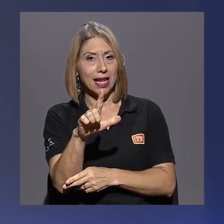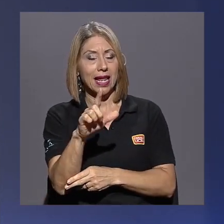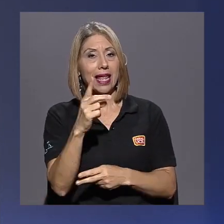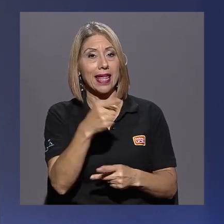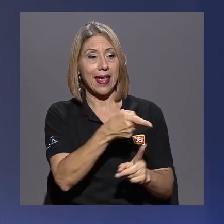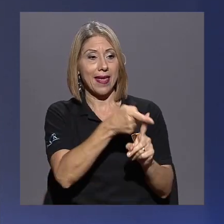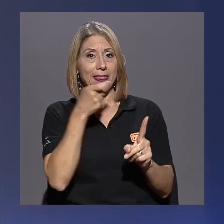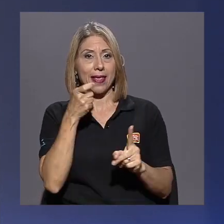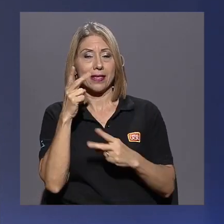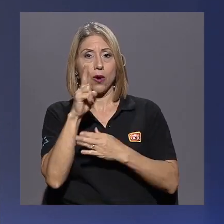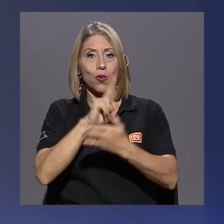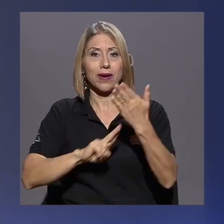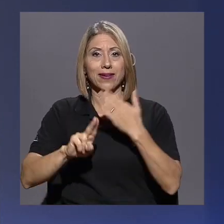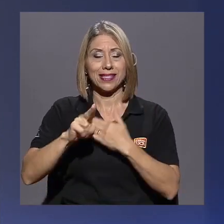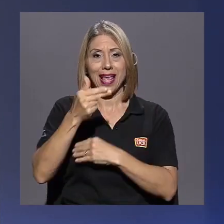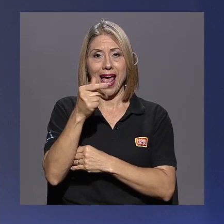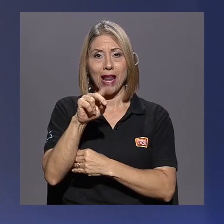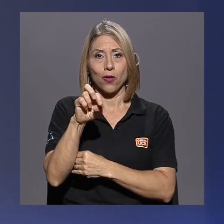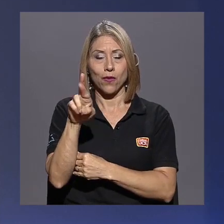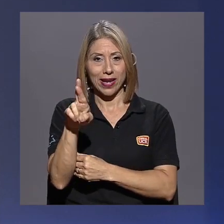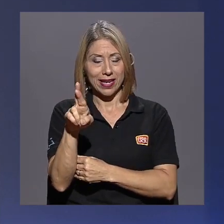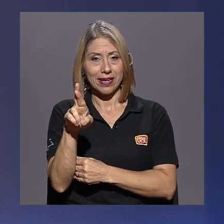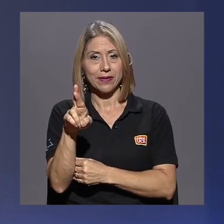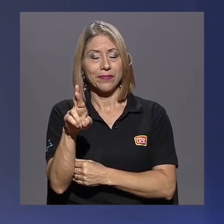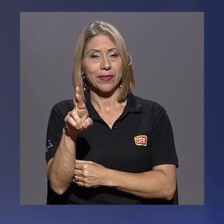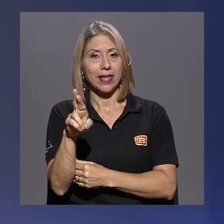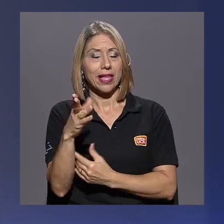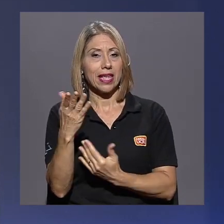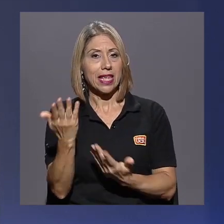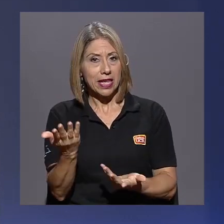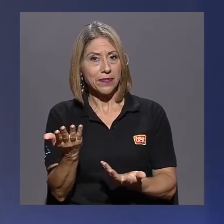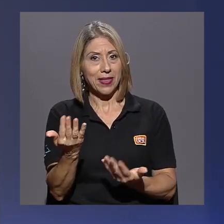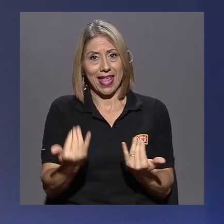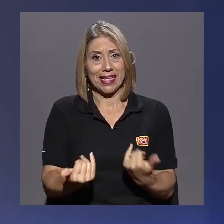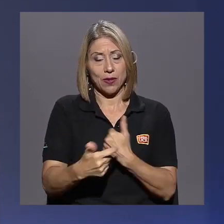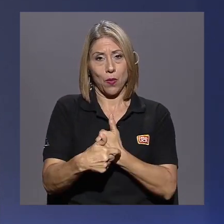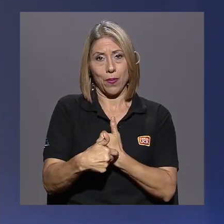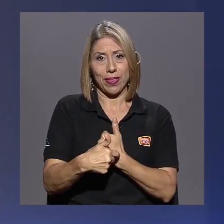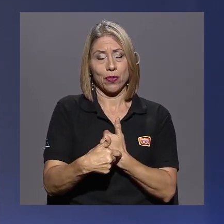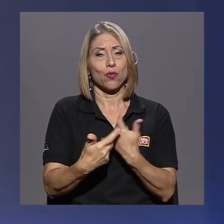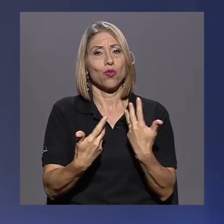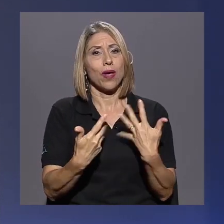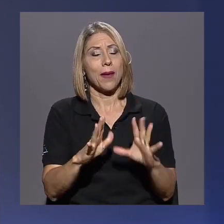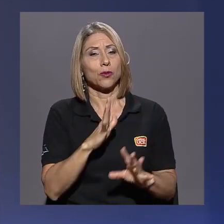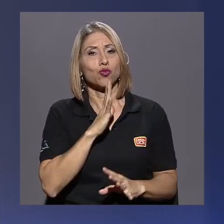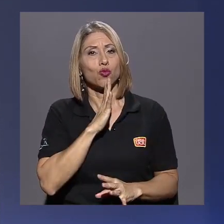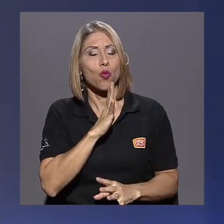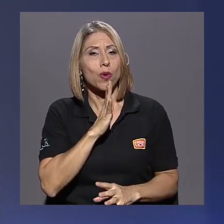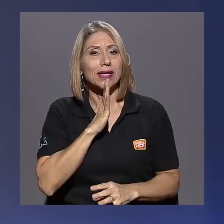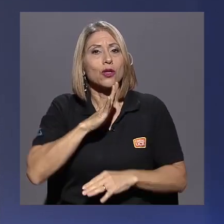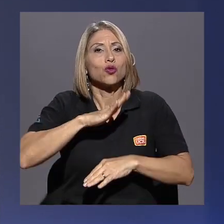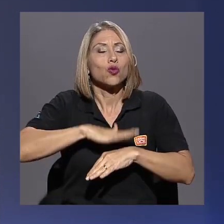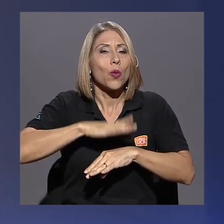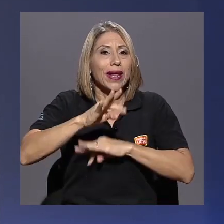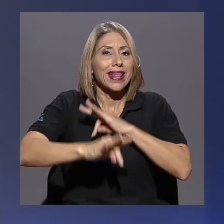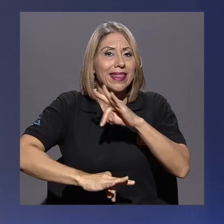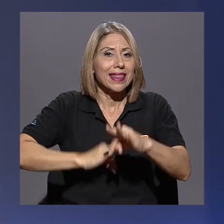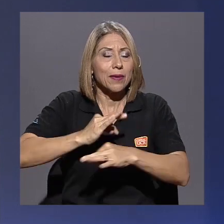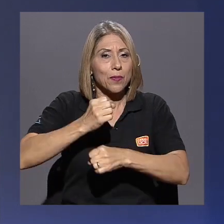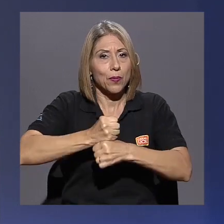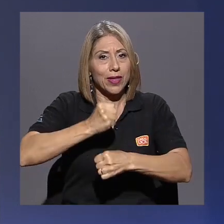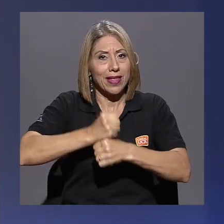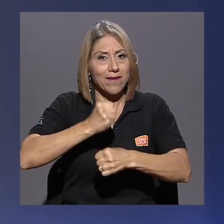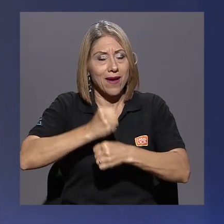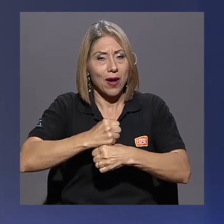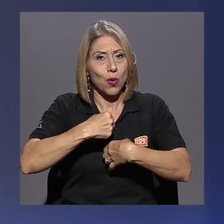universidad de light nes de hannover y en este momento hemos conversado sobre el tipo de trabajo que